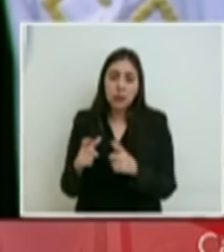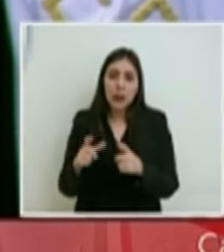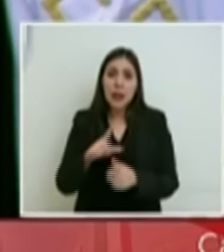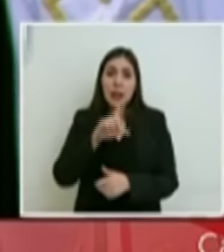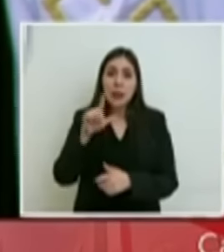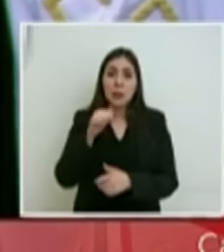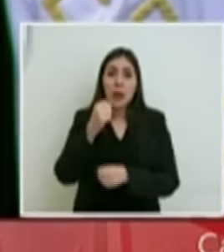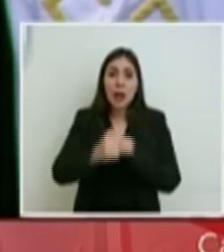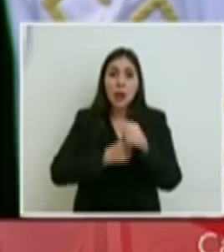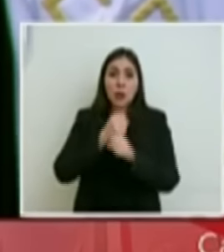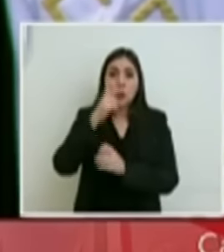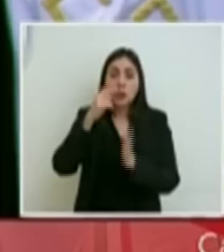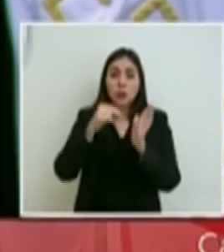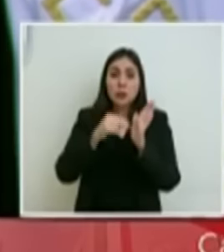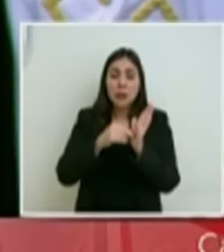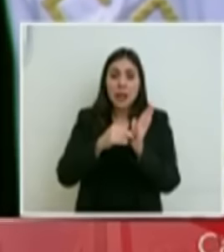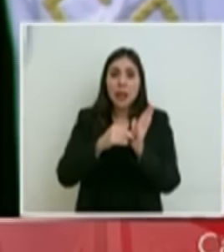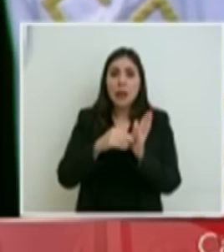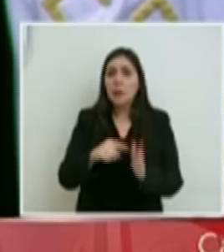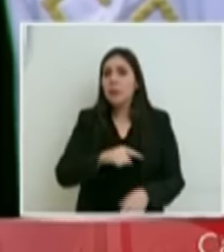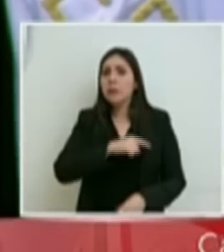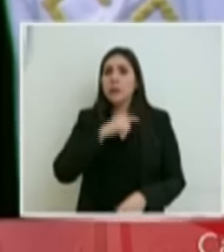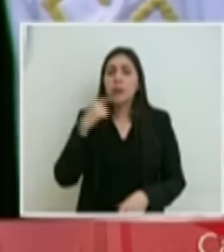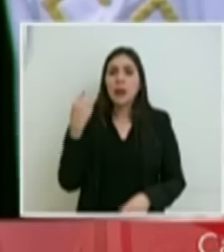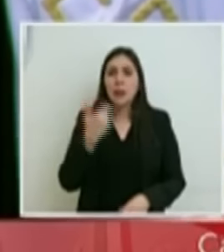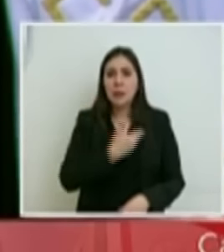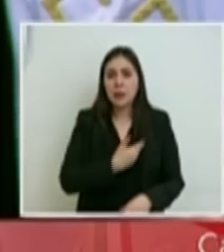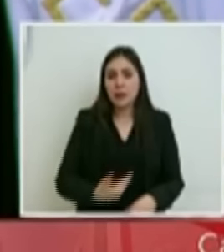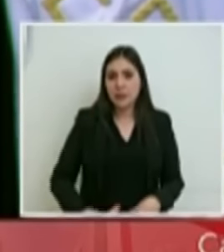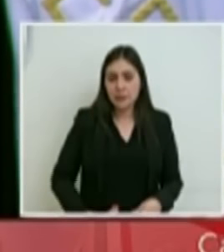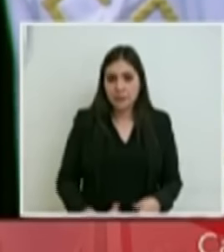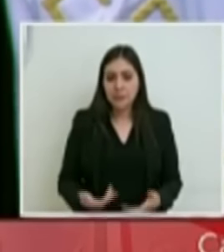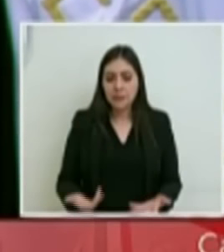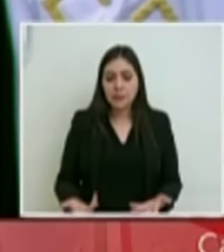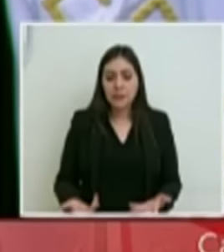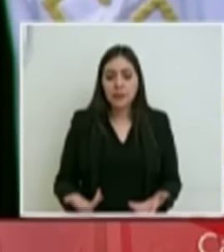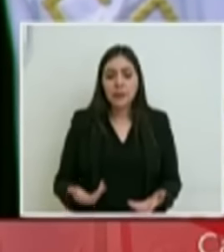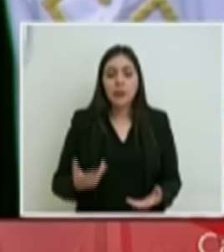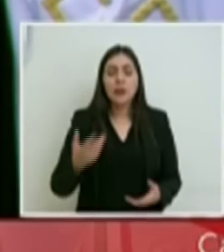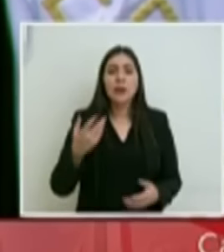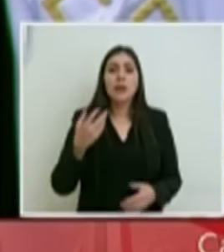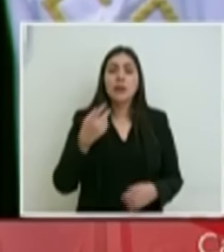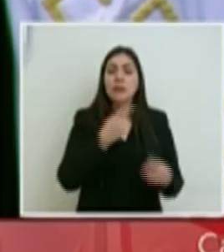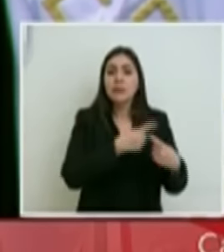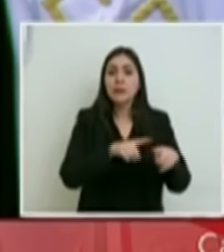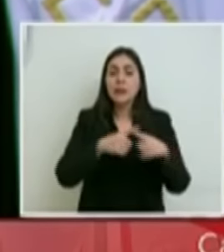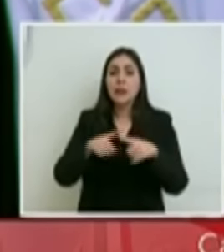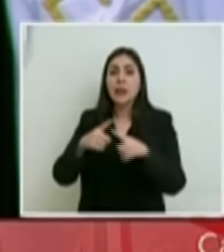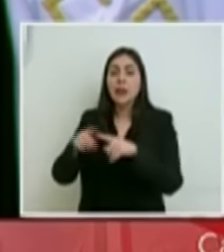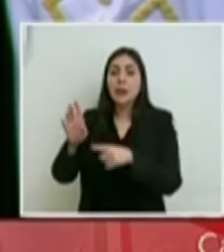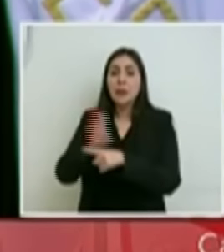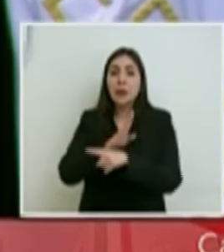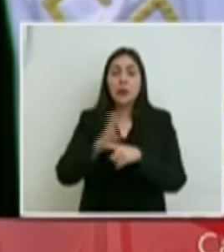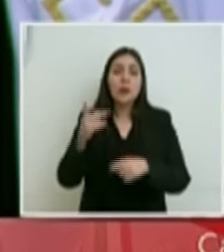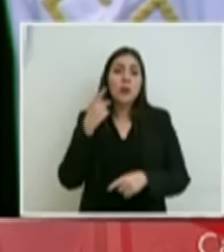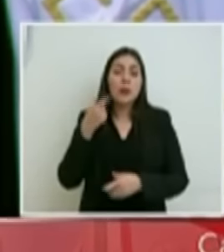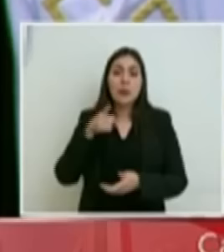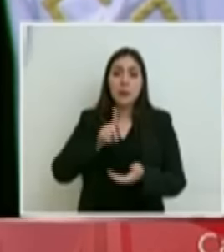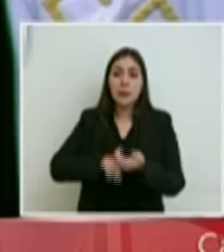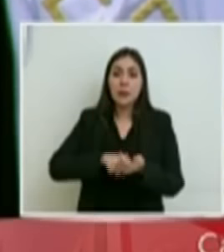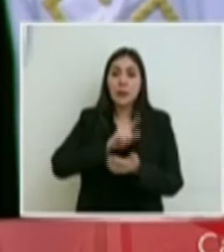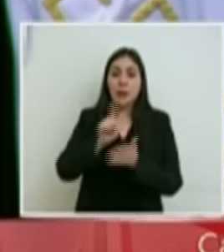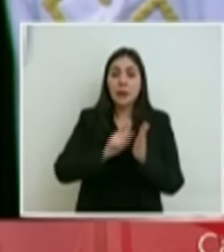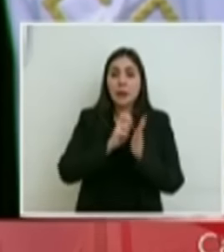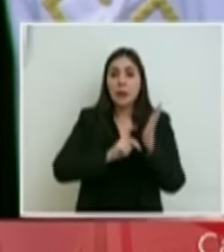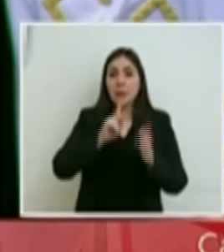la presidencia de la República. Es decir, los beneficios políticos de la reforma del Poder Judicial